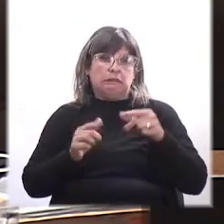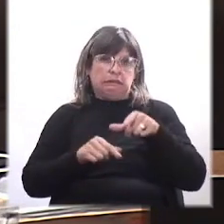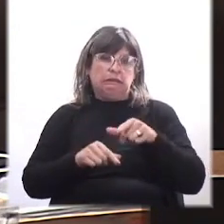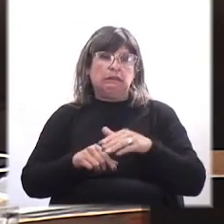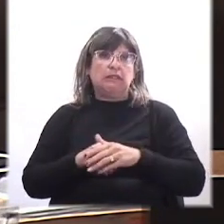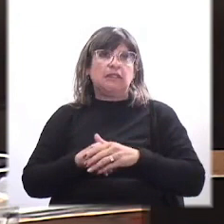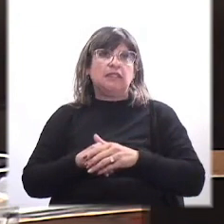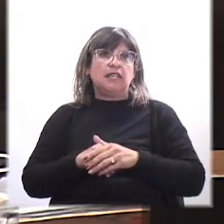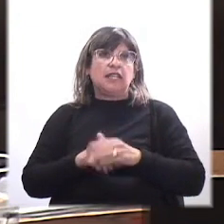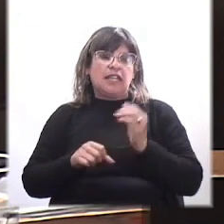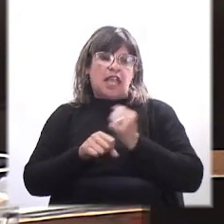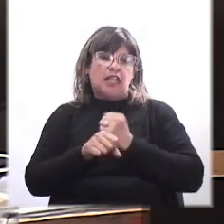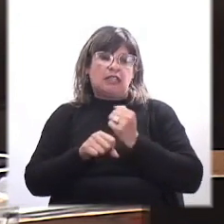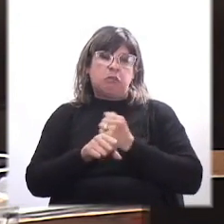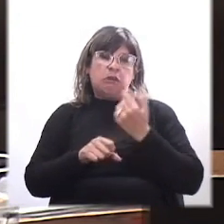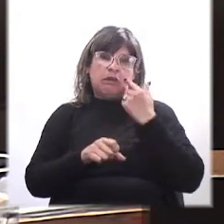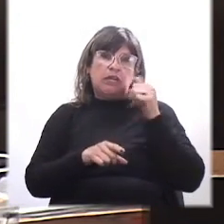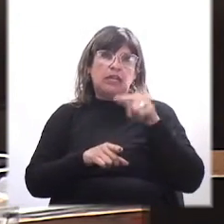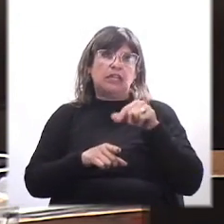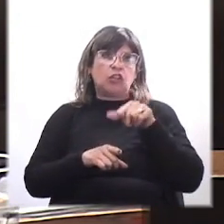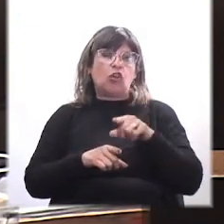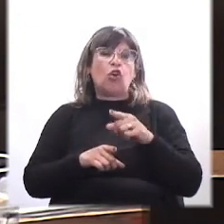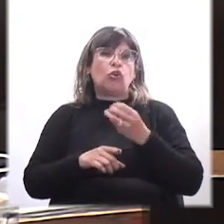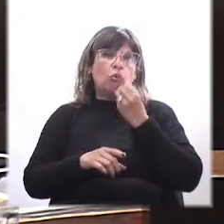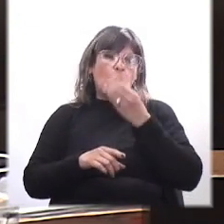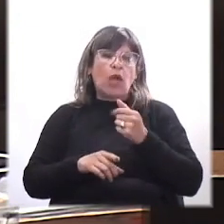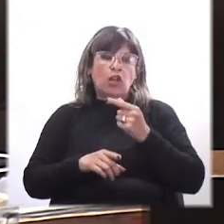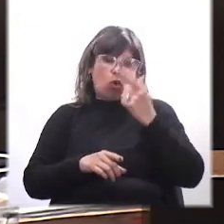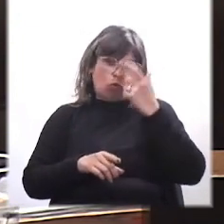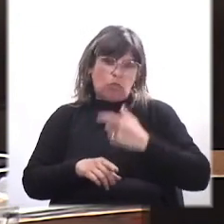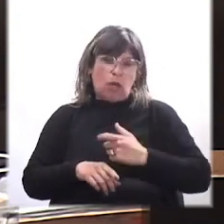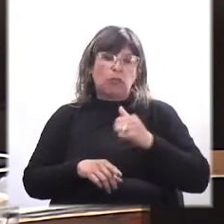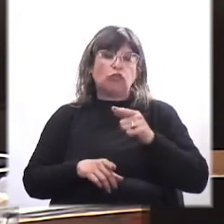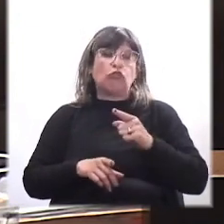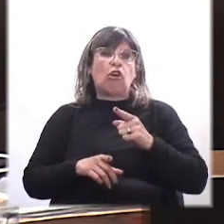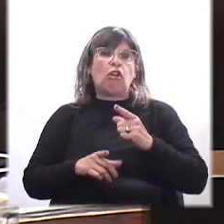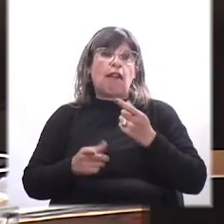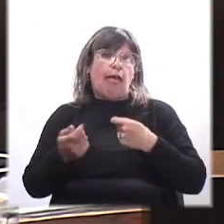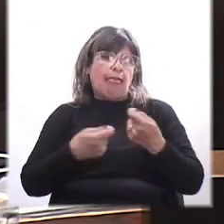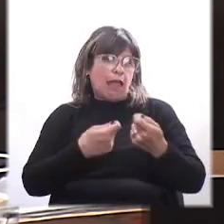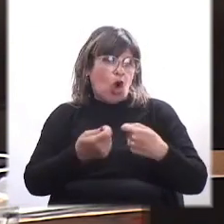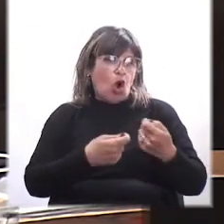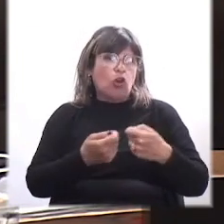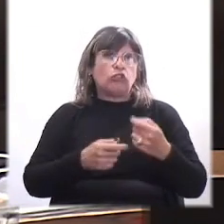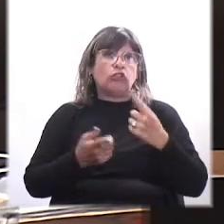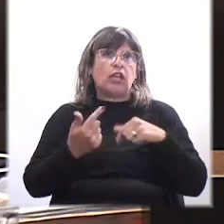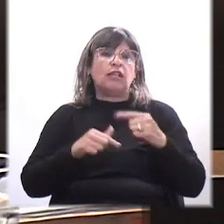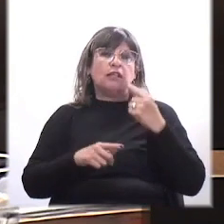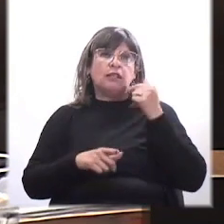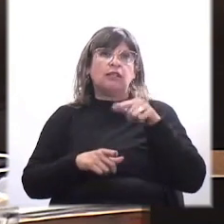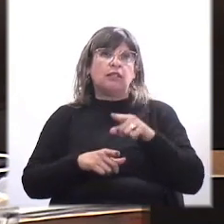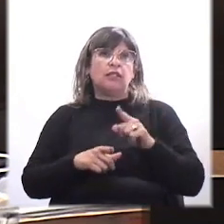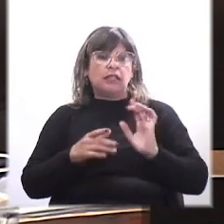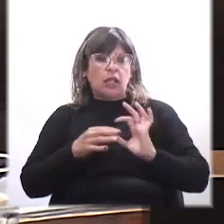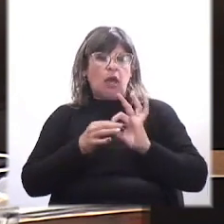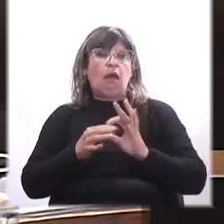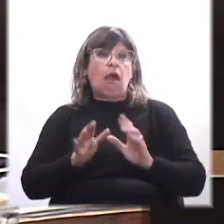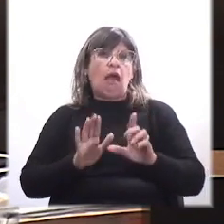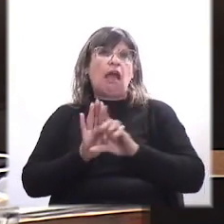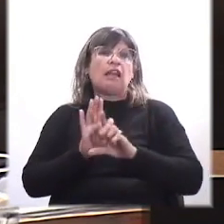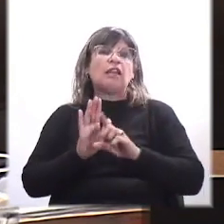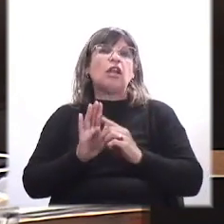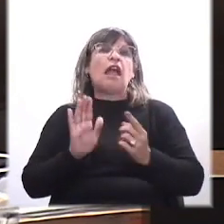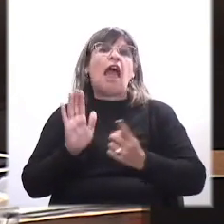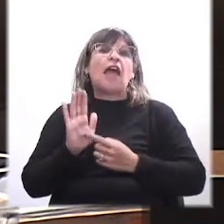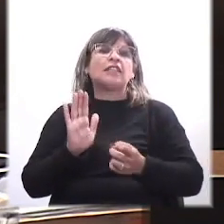y actuar con la diligencia de un buen hombre de negocios, con lealtad sujeto a la ley, a